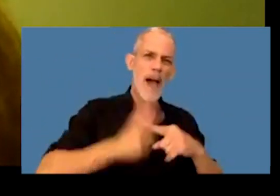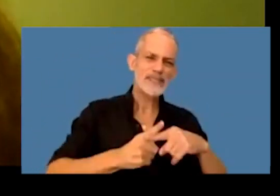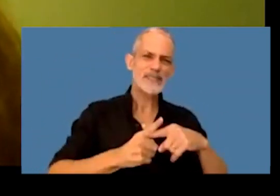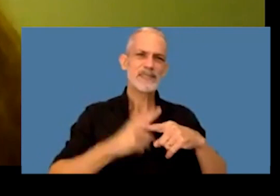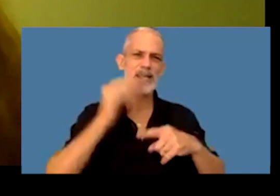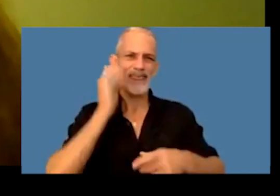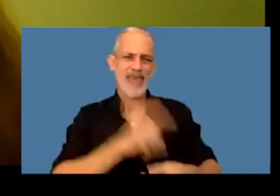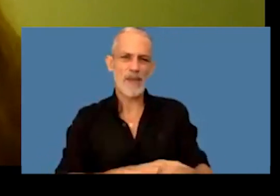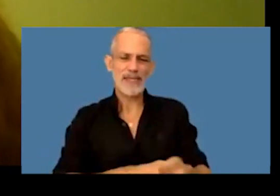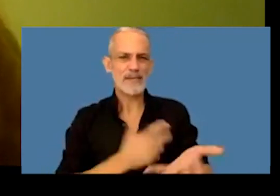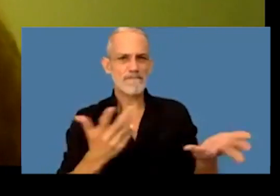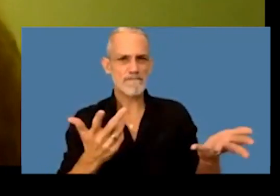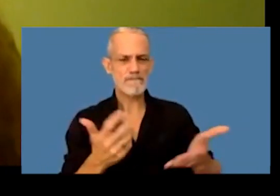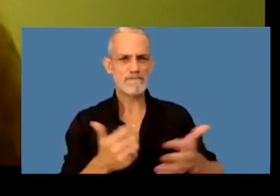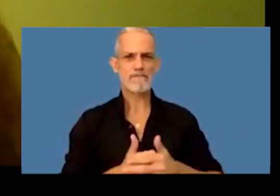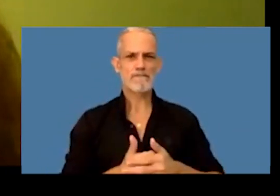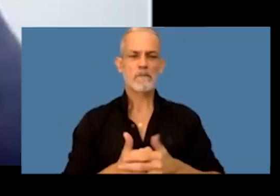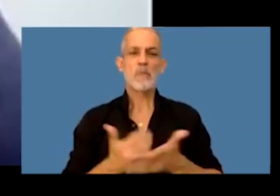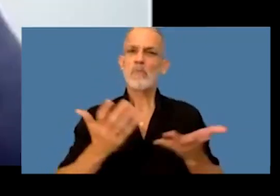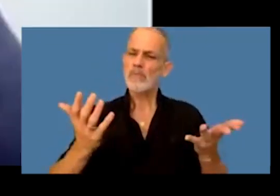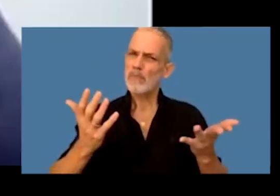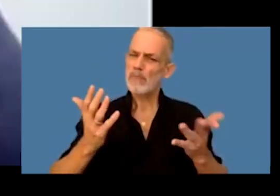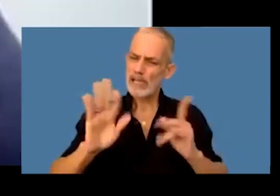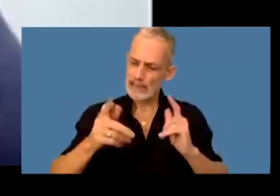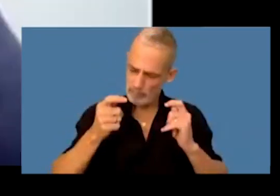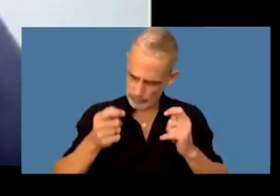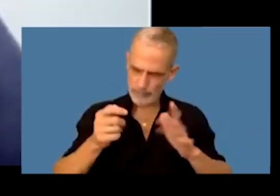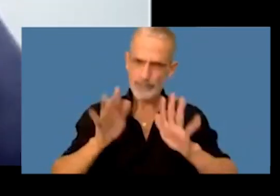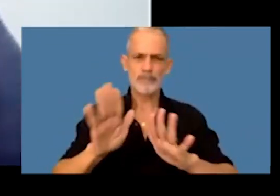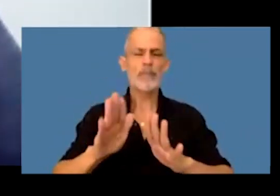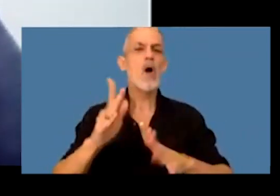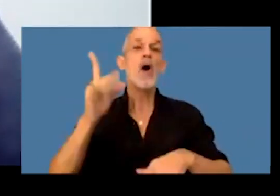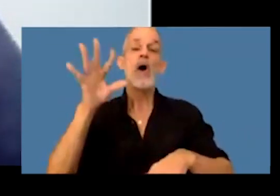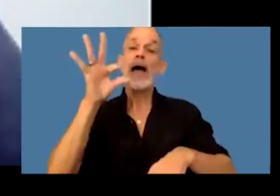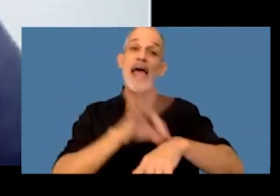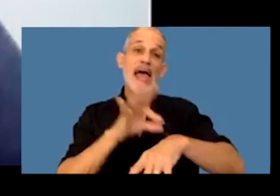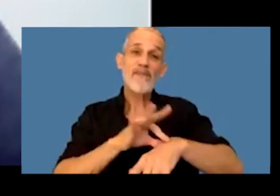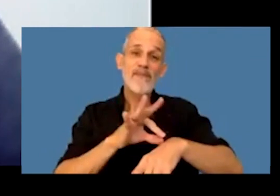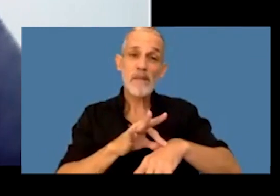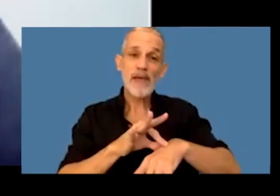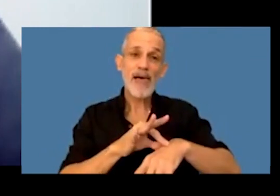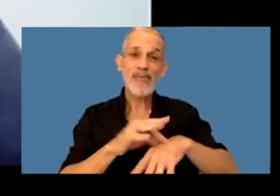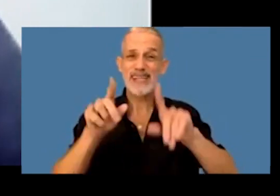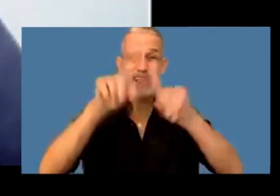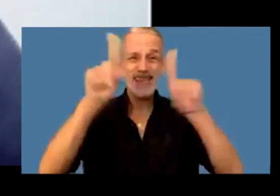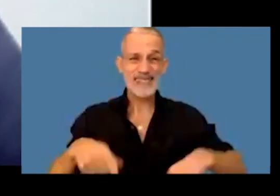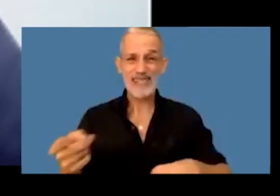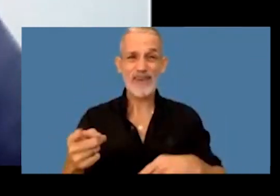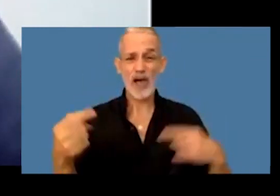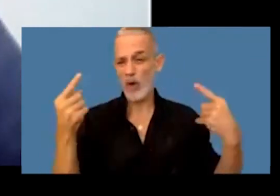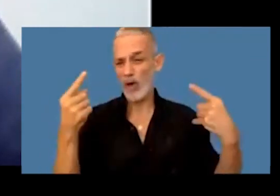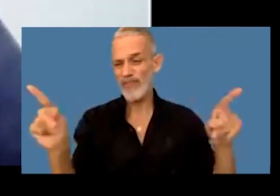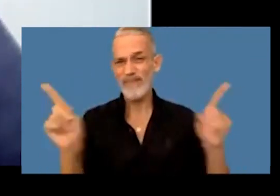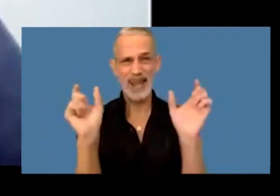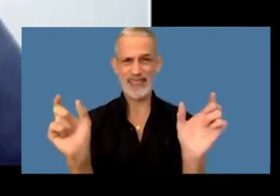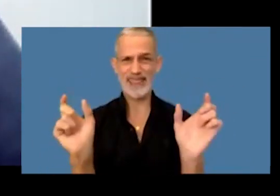Primero y principal, insisto con lo mismo. Frente a la condición puede certificar de discapacidad, ¿sí? Lo que no debe